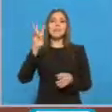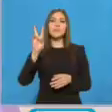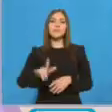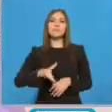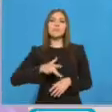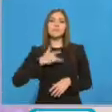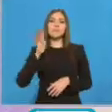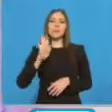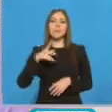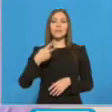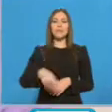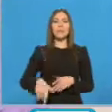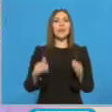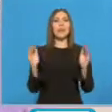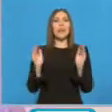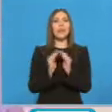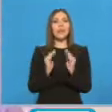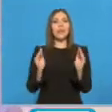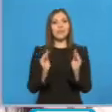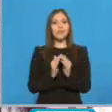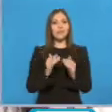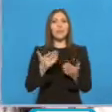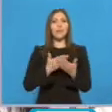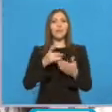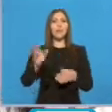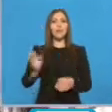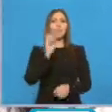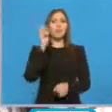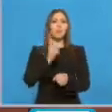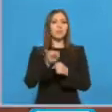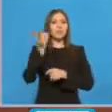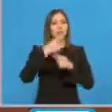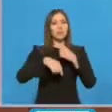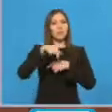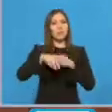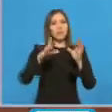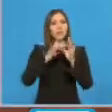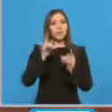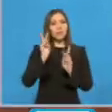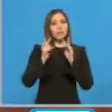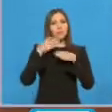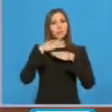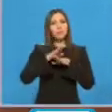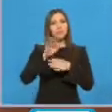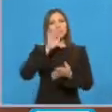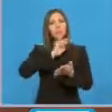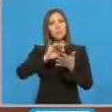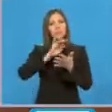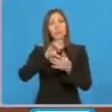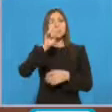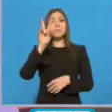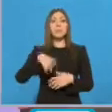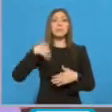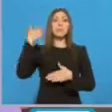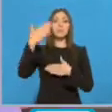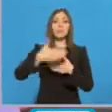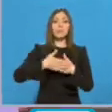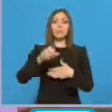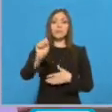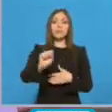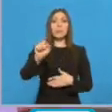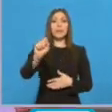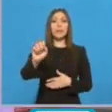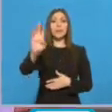siento como en casa por Sí. Qué bueno. que ustedes me dan la oportunidad de venir a platicarles acerca de la lectura. Sí. Efectivamente, este próximo sábado